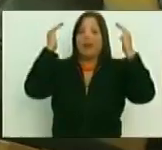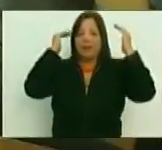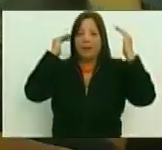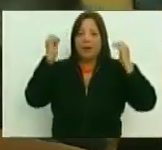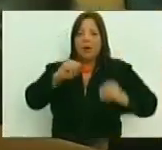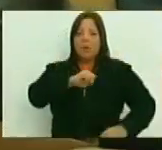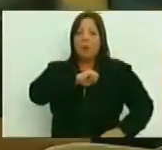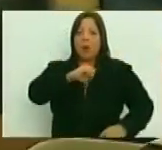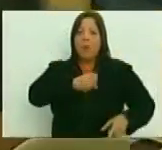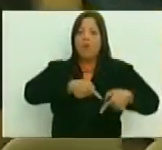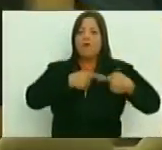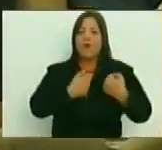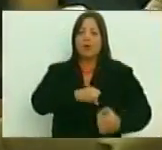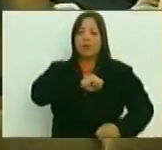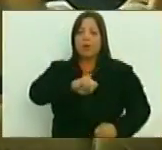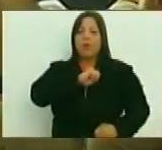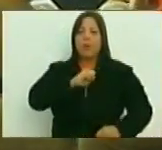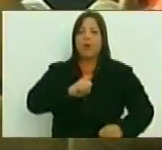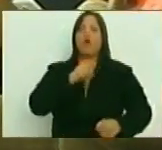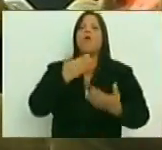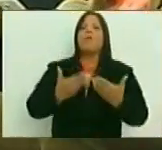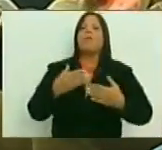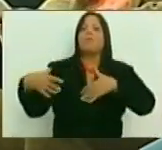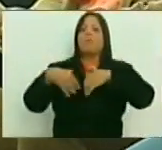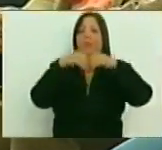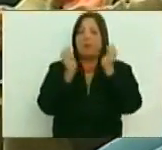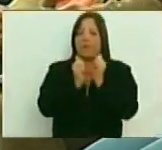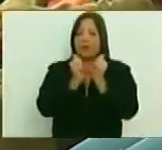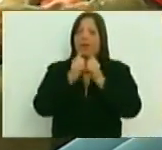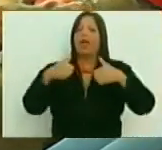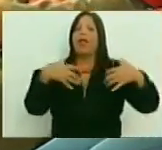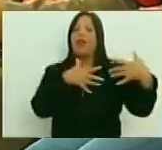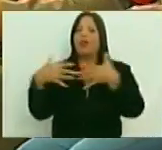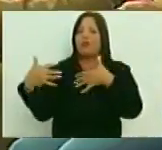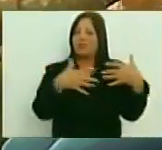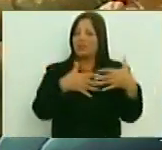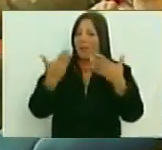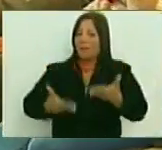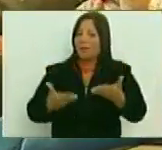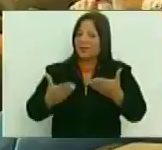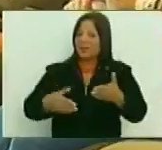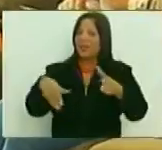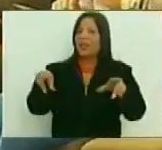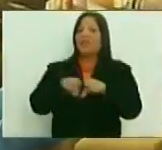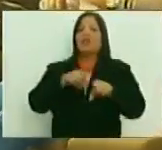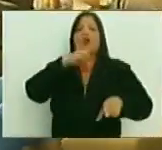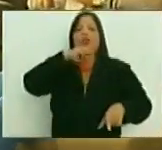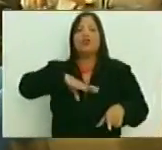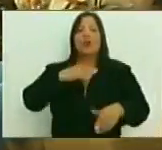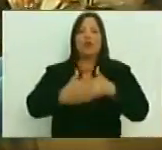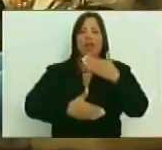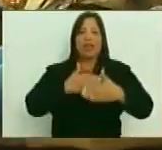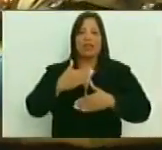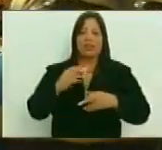Late allí la fuerza de las luchas pretéritas en el presente, como historia